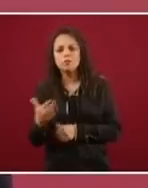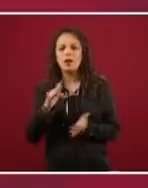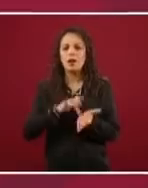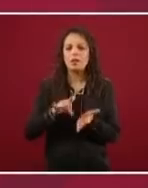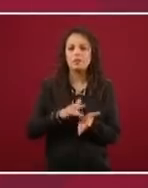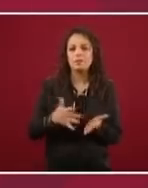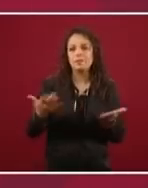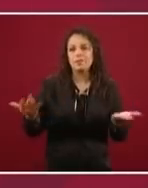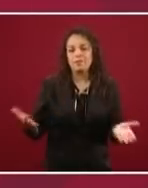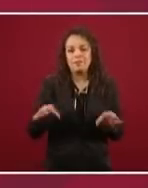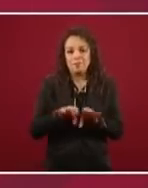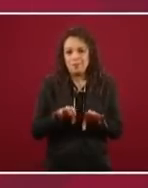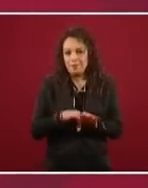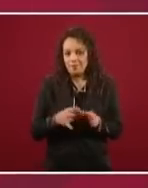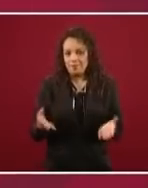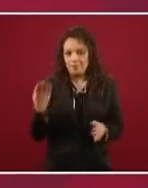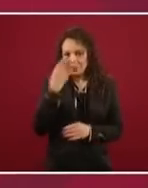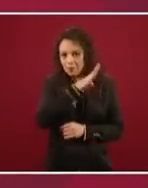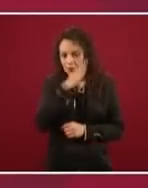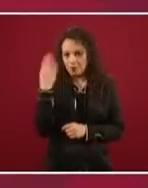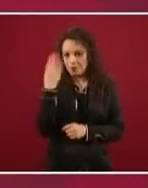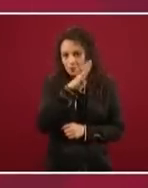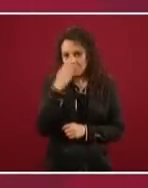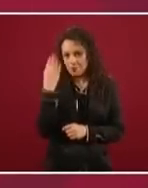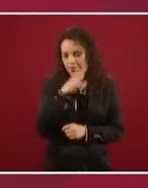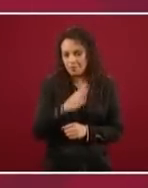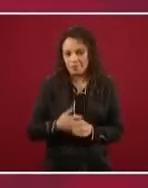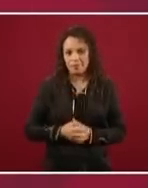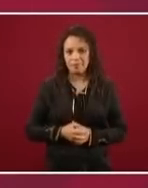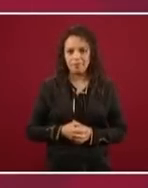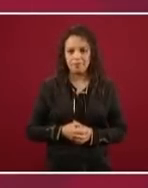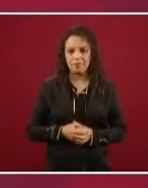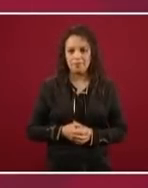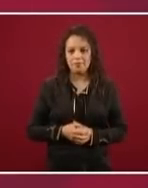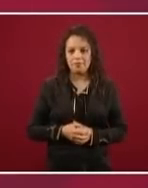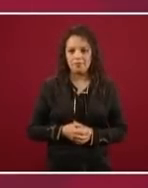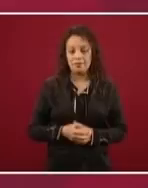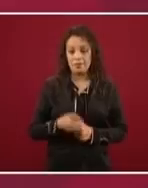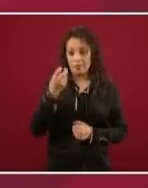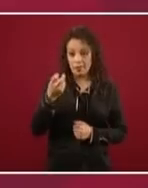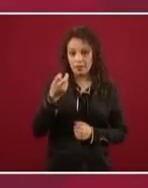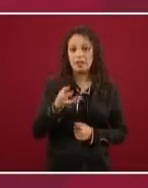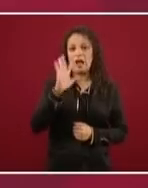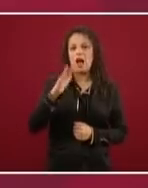vamos a y perseguir a los de reforma